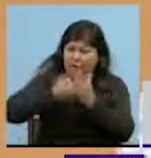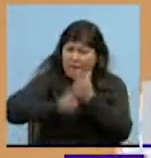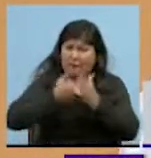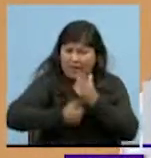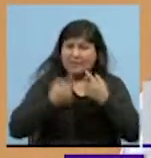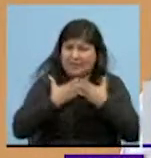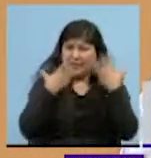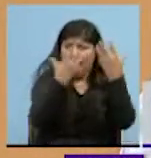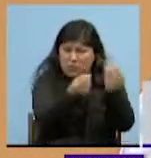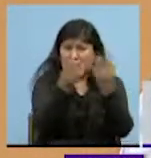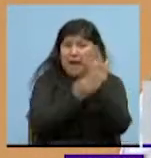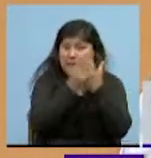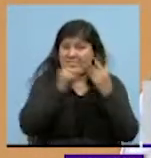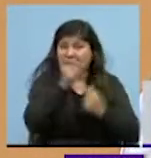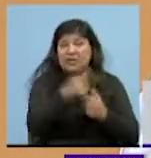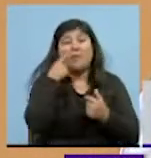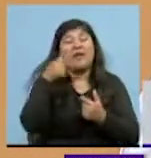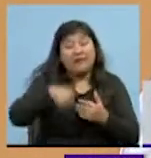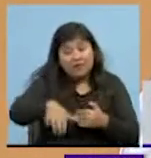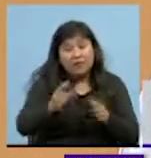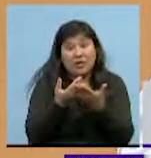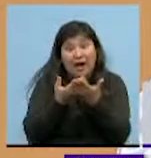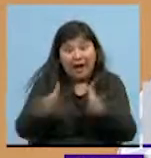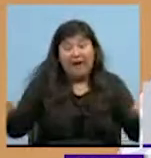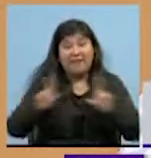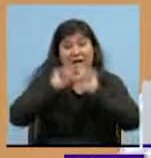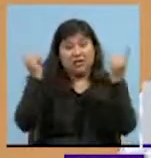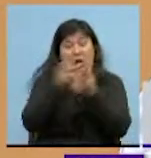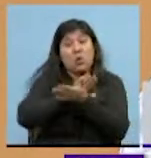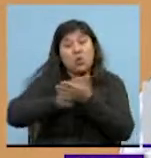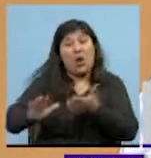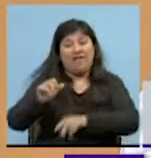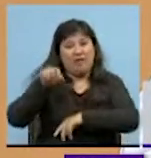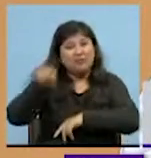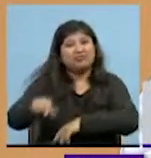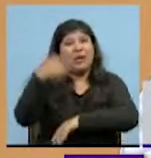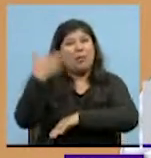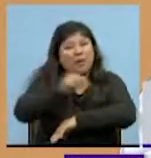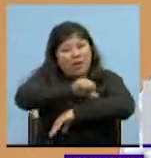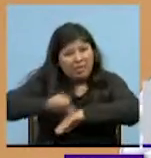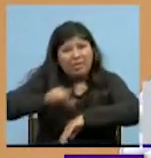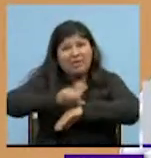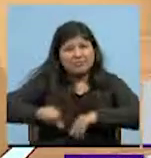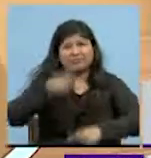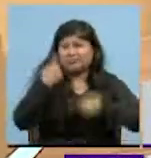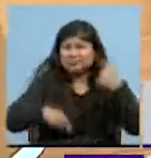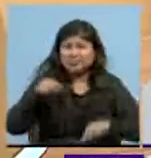se concrete la apertura del quirófano en agosto, no sé si tanto el primero, pero ahí